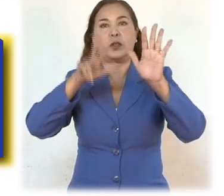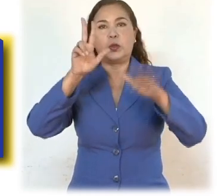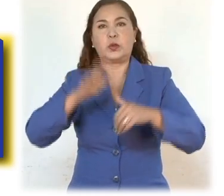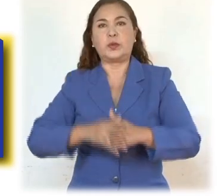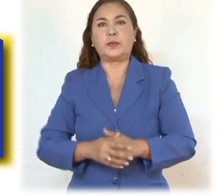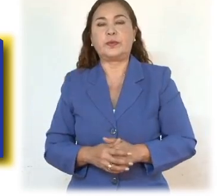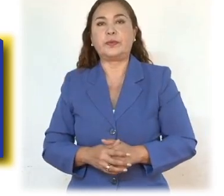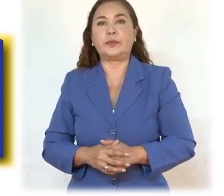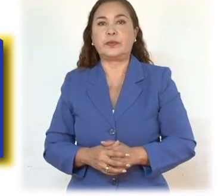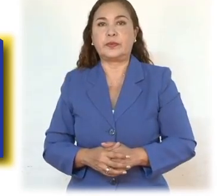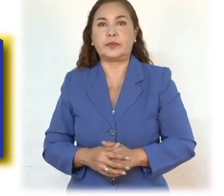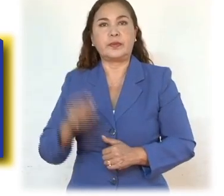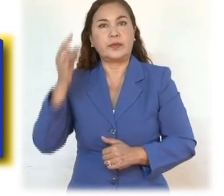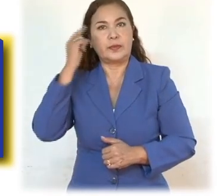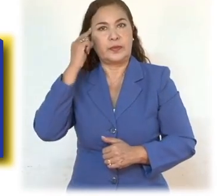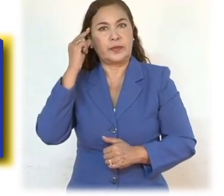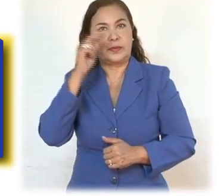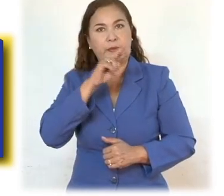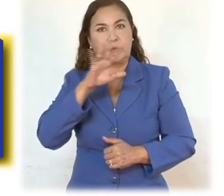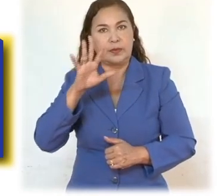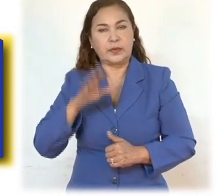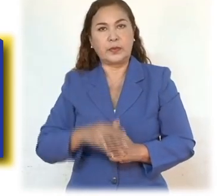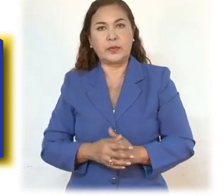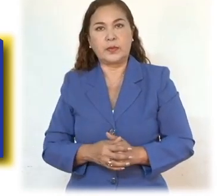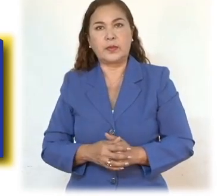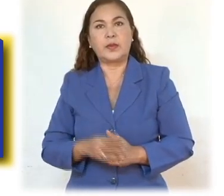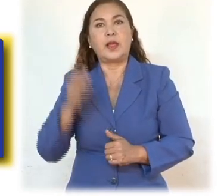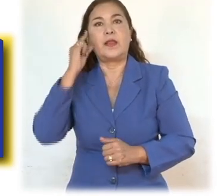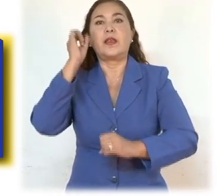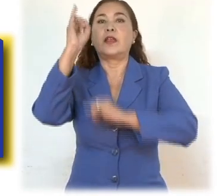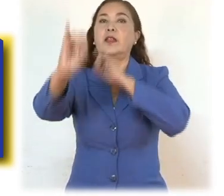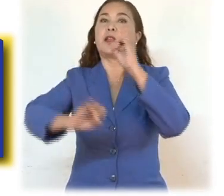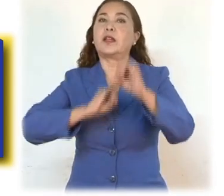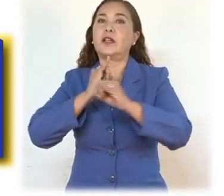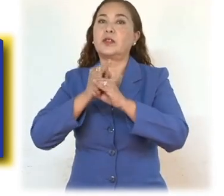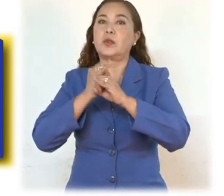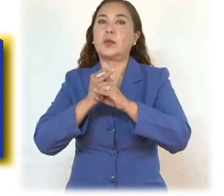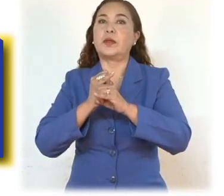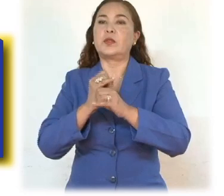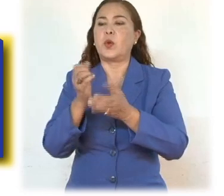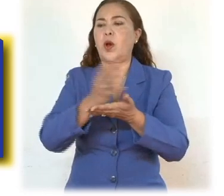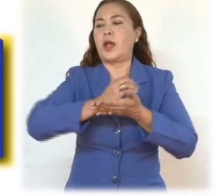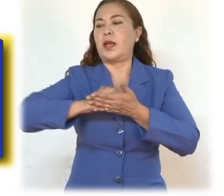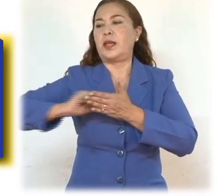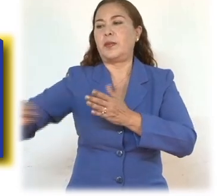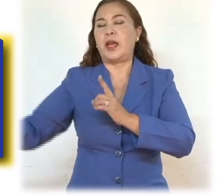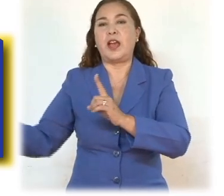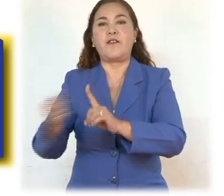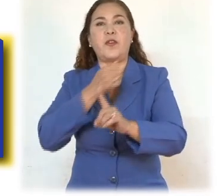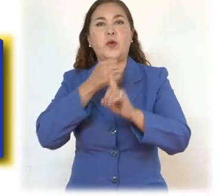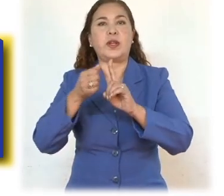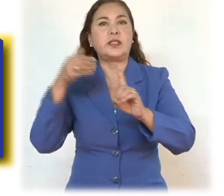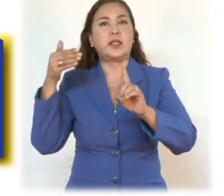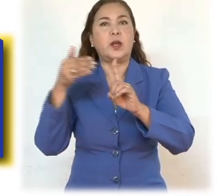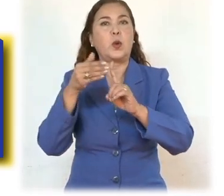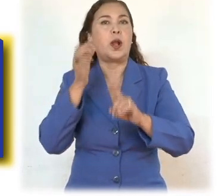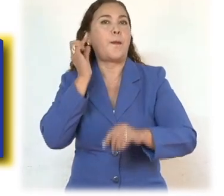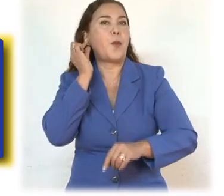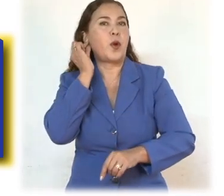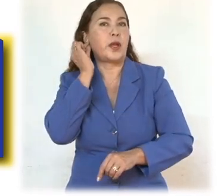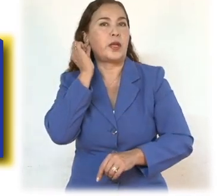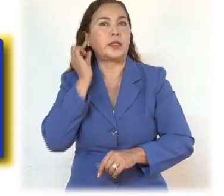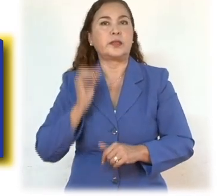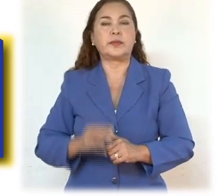2018 día 25 día internacional para la eliminación de la violencia contra la